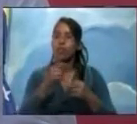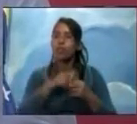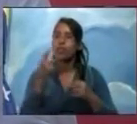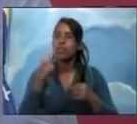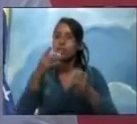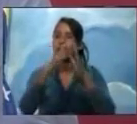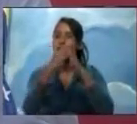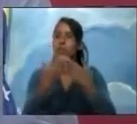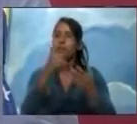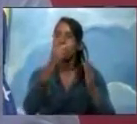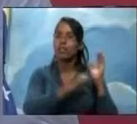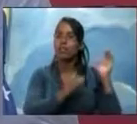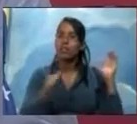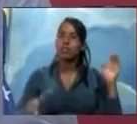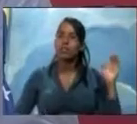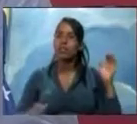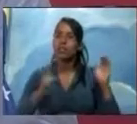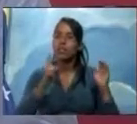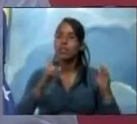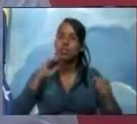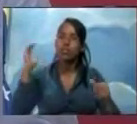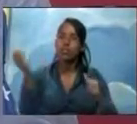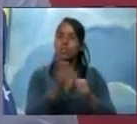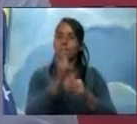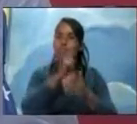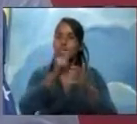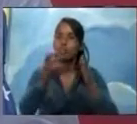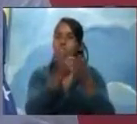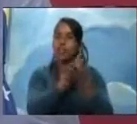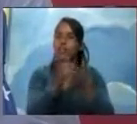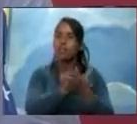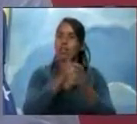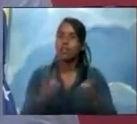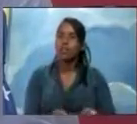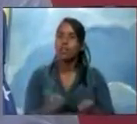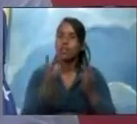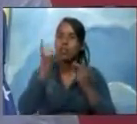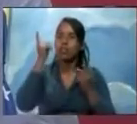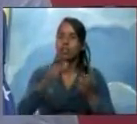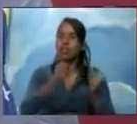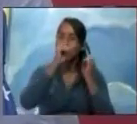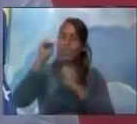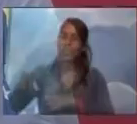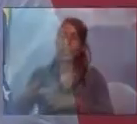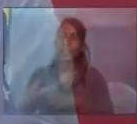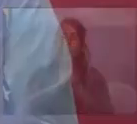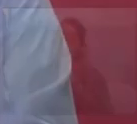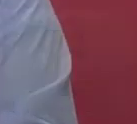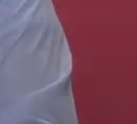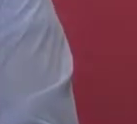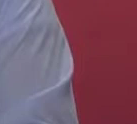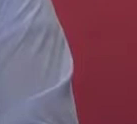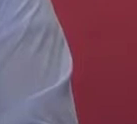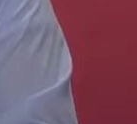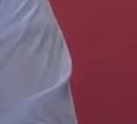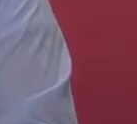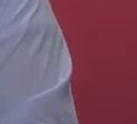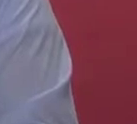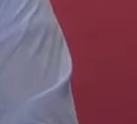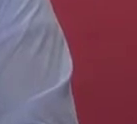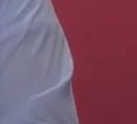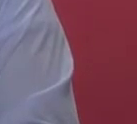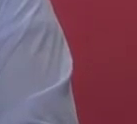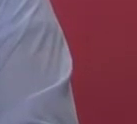la palabra del Señor que el que no se halla en Cristo en el libro de la vida será lanzado al fuego. ¿Dónde, cuál es? ¿Dónde va a ser la